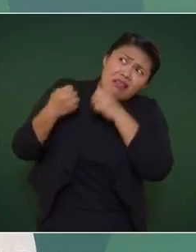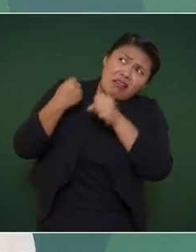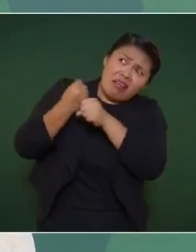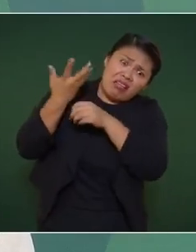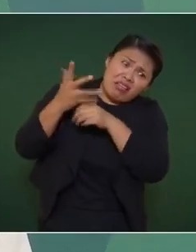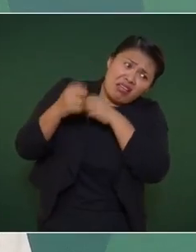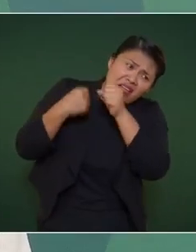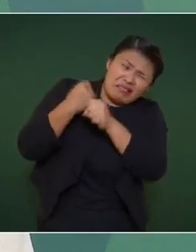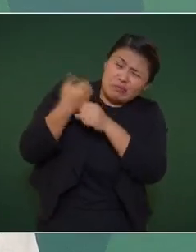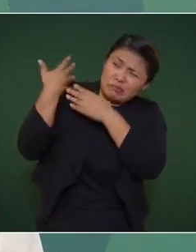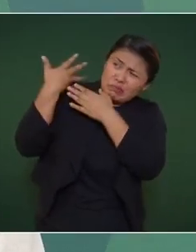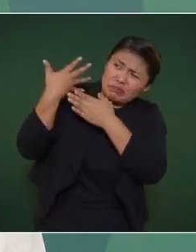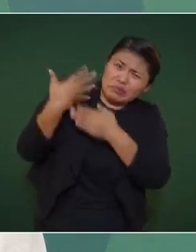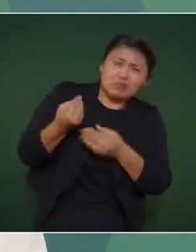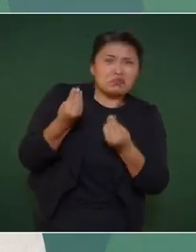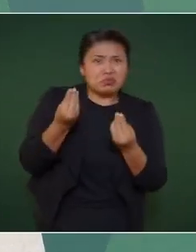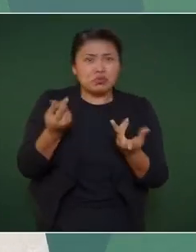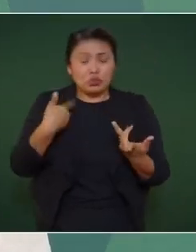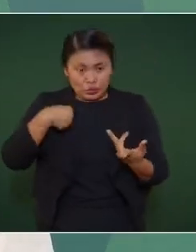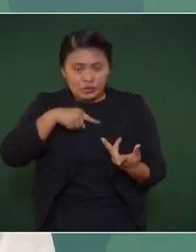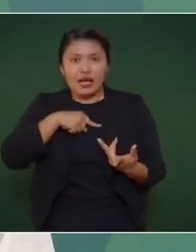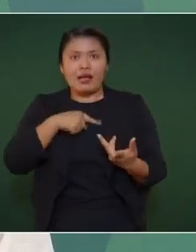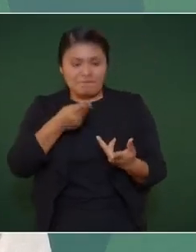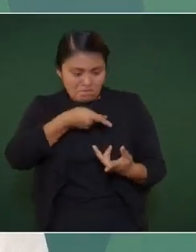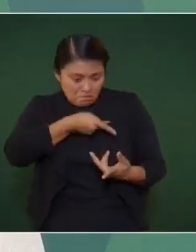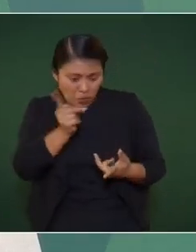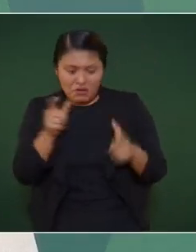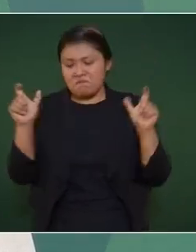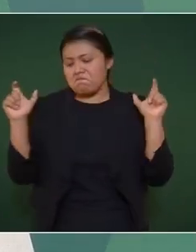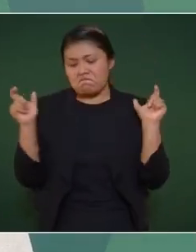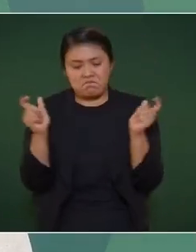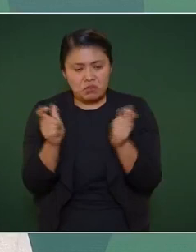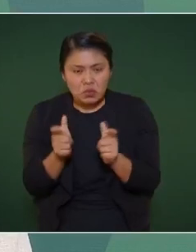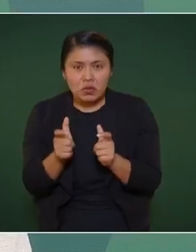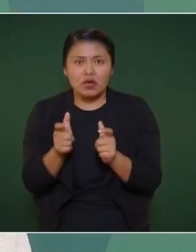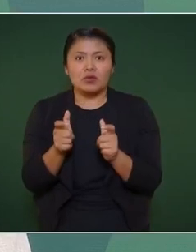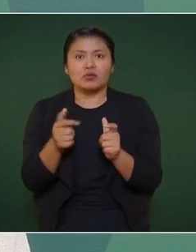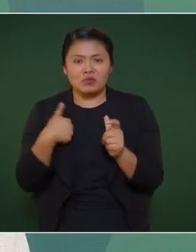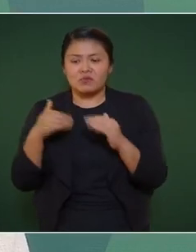Se redujo la pobreza y se redujo la desigualdad.